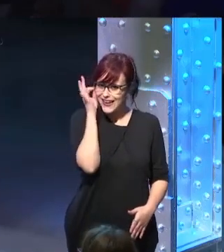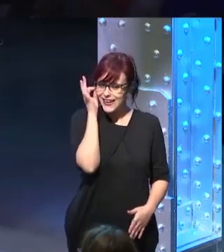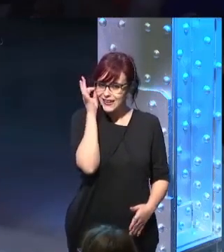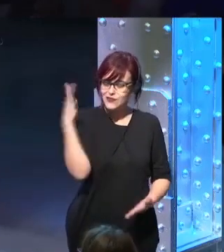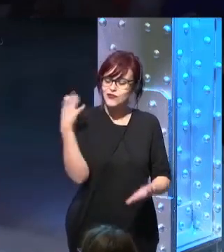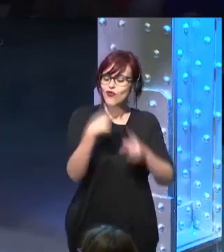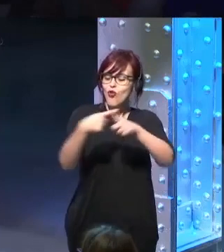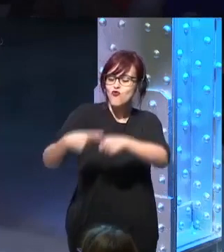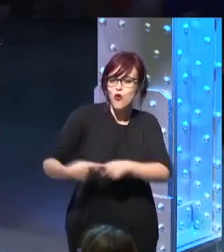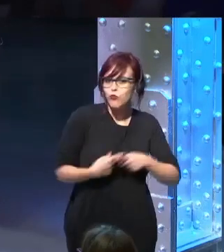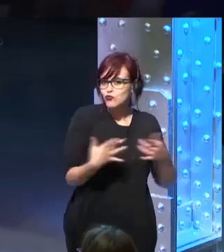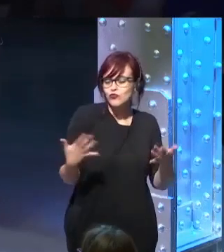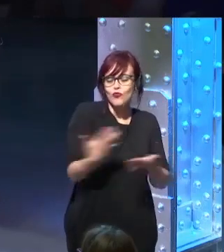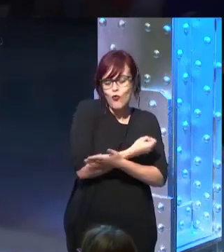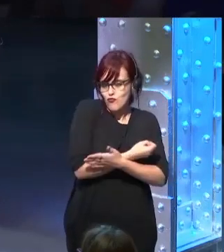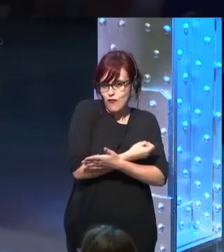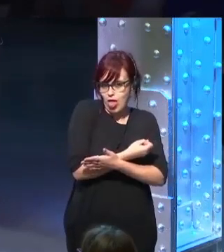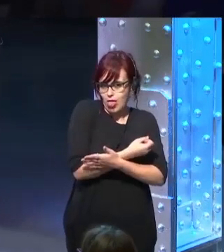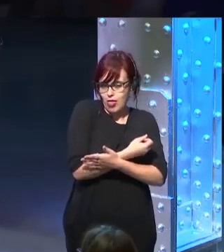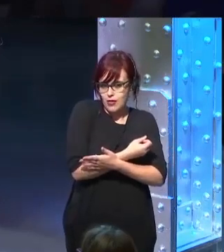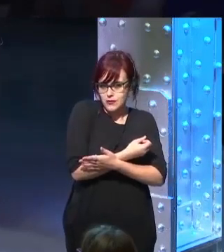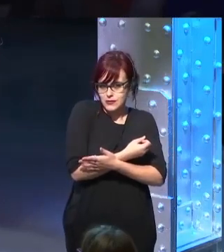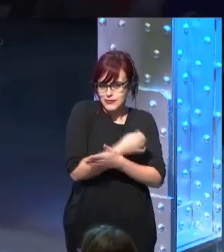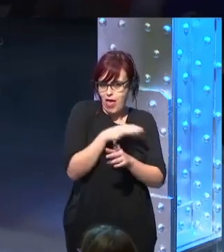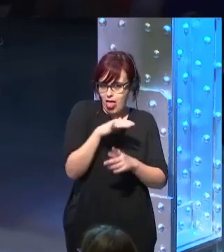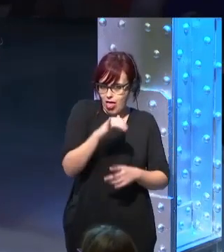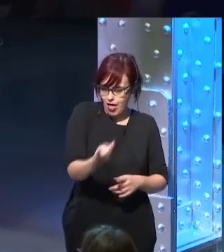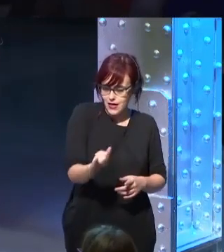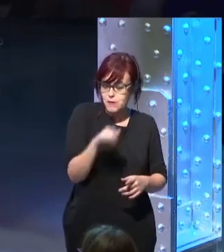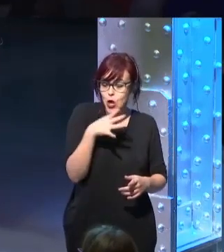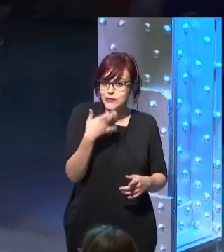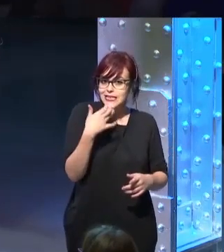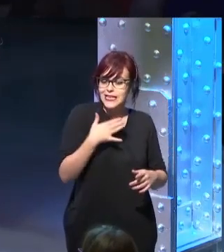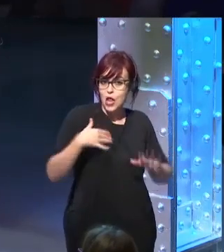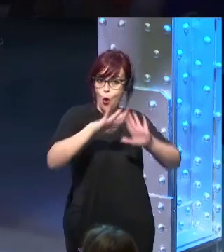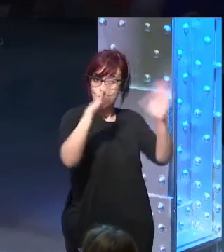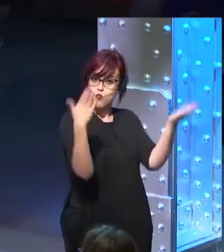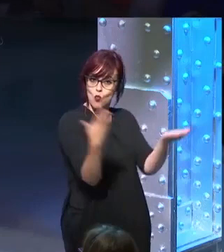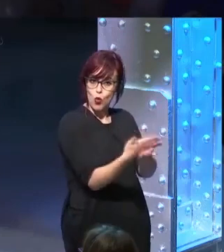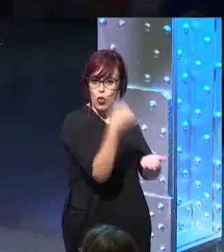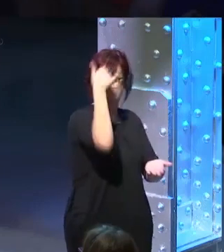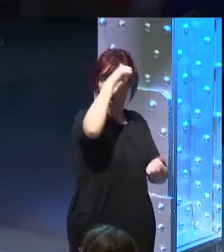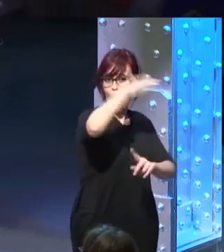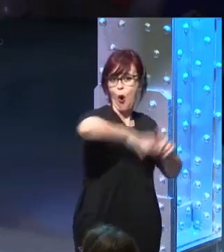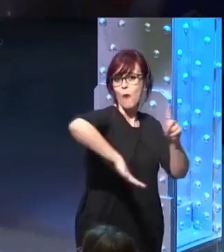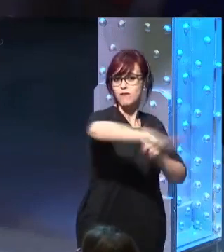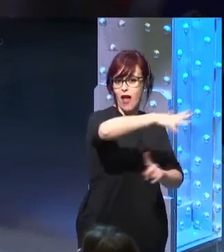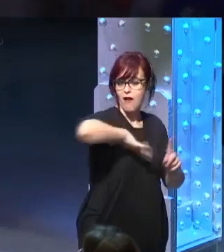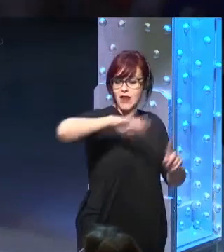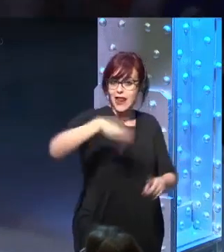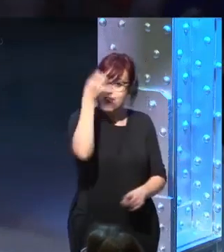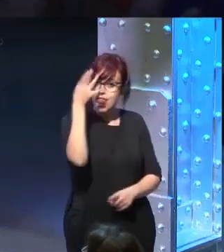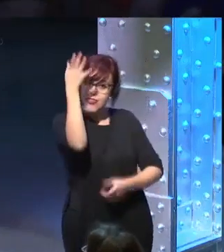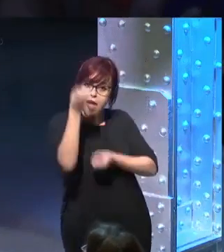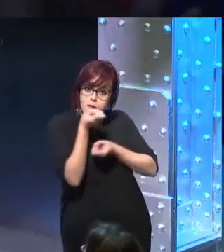que nos pone a todas en común, que es el fracaso a la hora de intentar trasladar una idea en un mundo rodeado de hombres muchas veces. Os voy a poner un